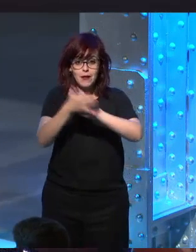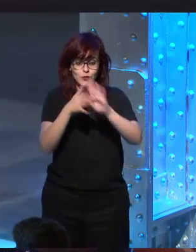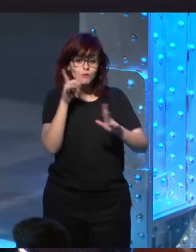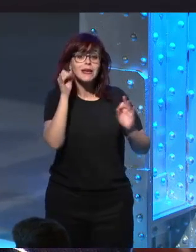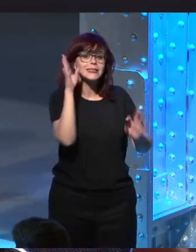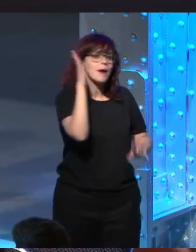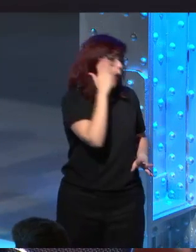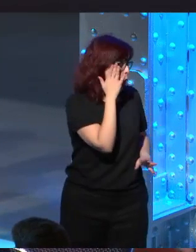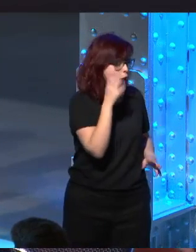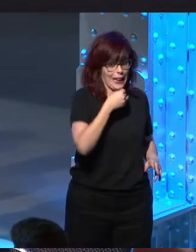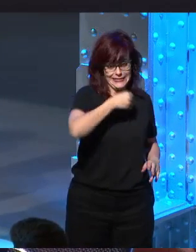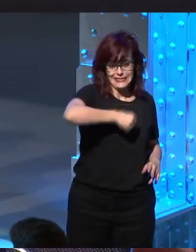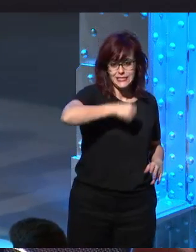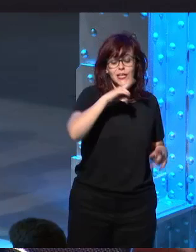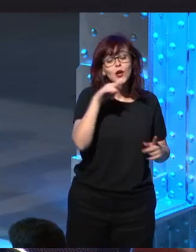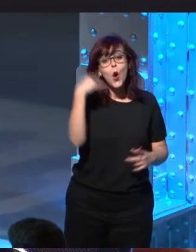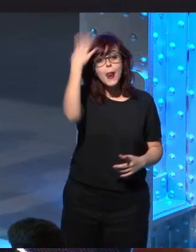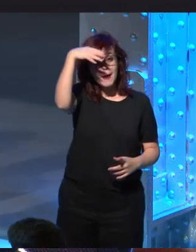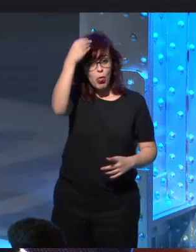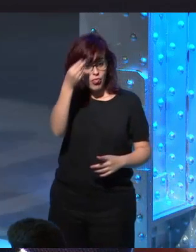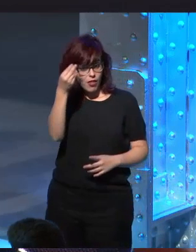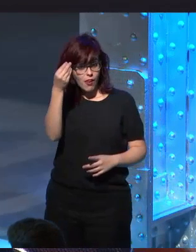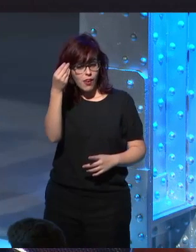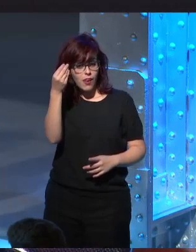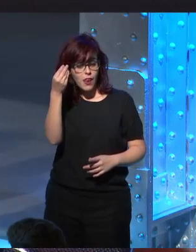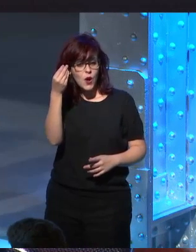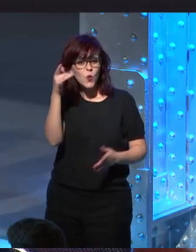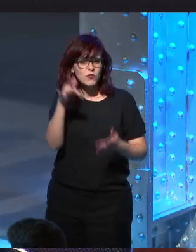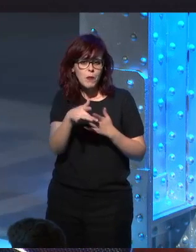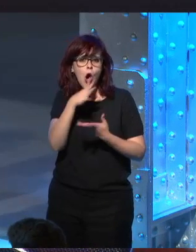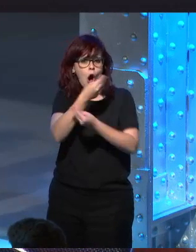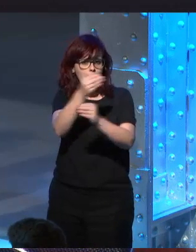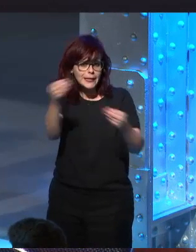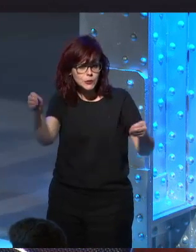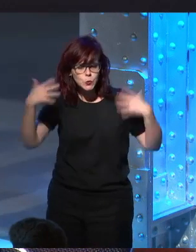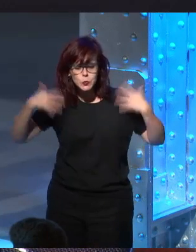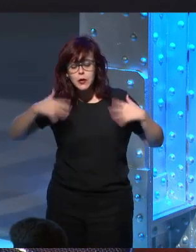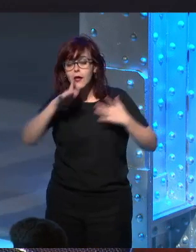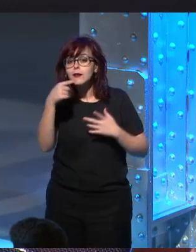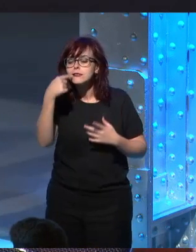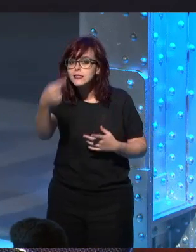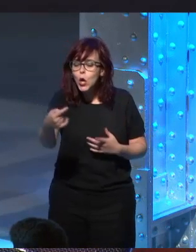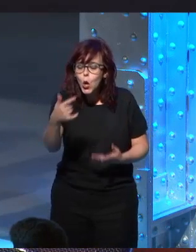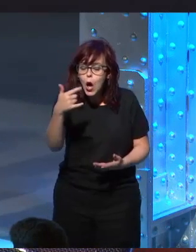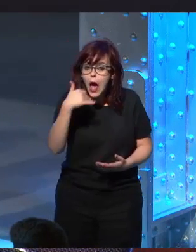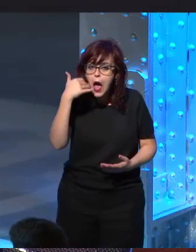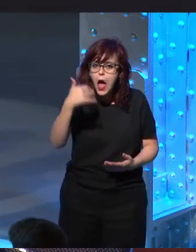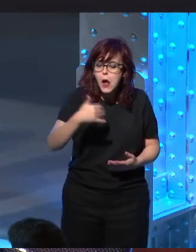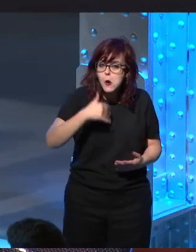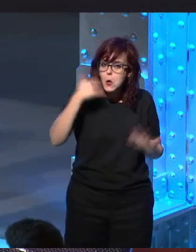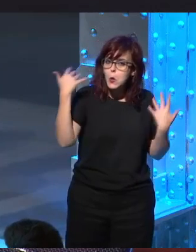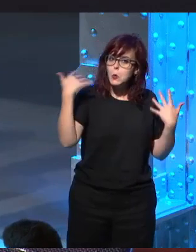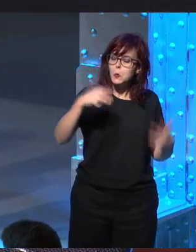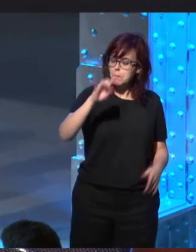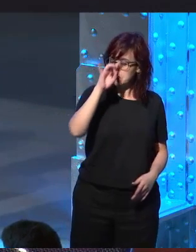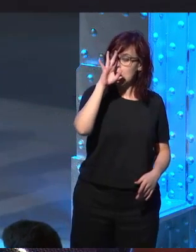Iglesias le oí decir eso. Y un día que actué con Ramoncín, había muchos chavales. Y les dijo una cosa que me sorprendió que le